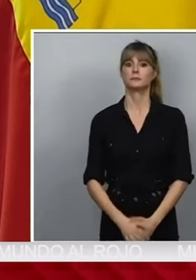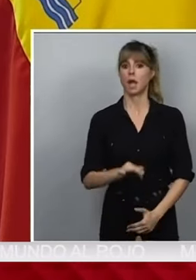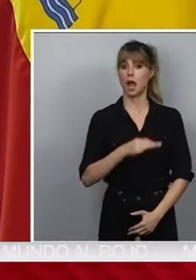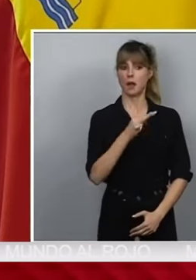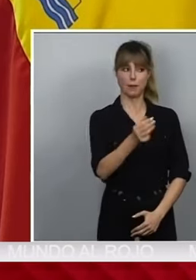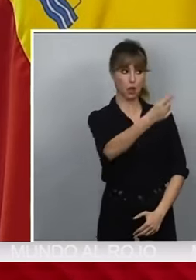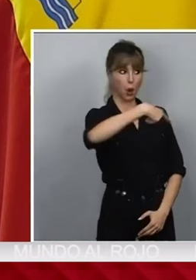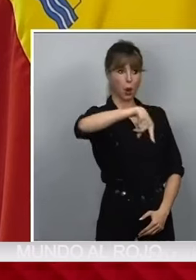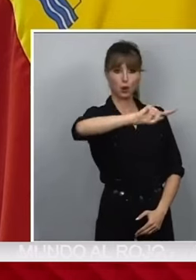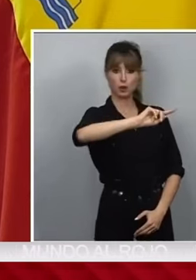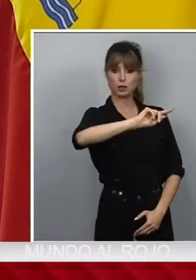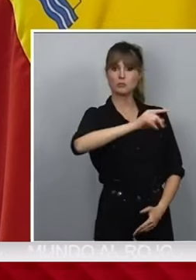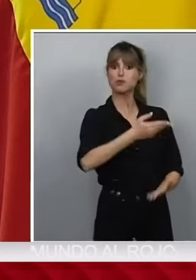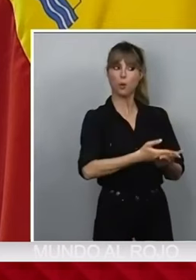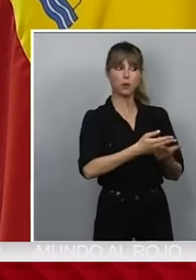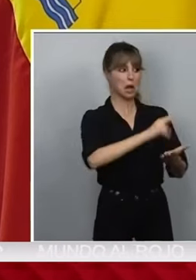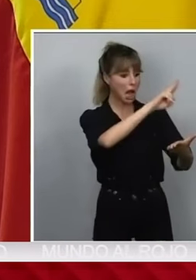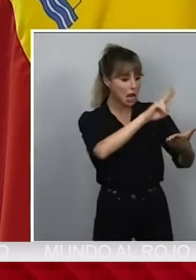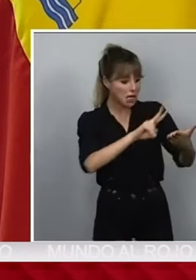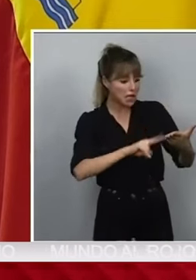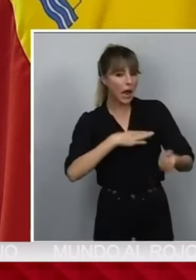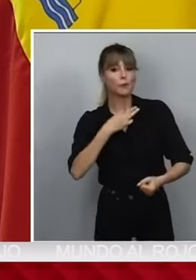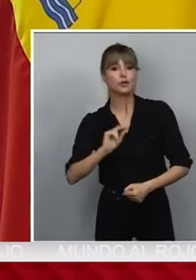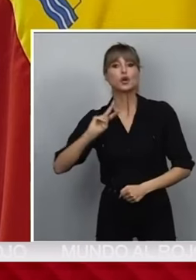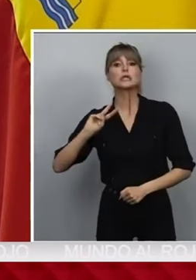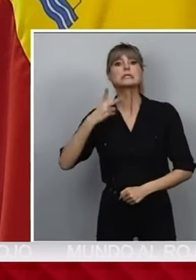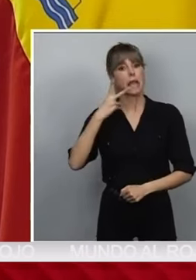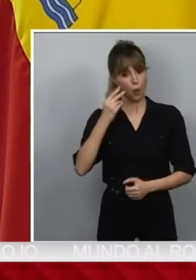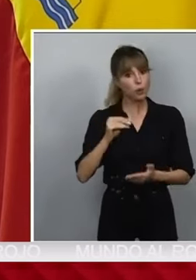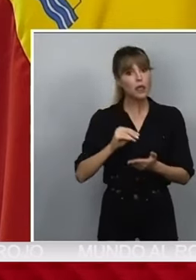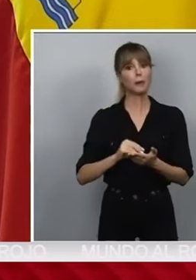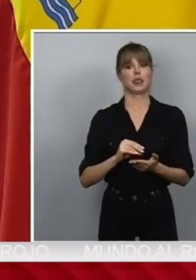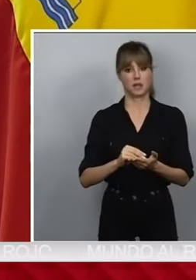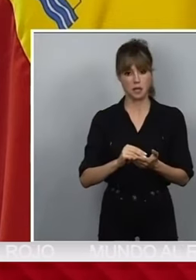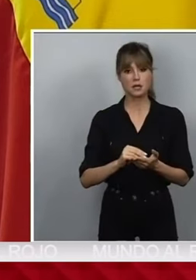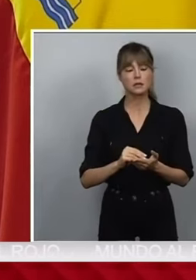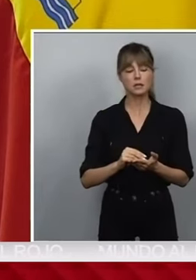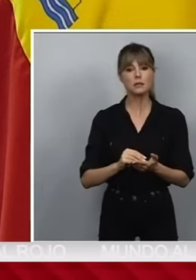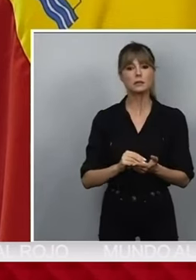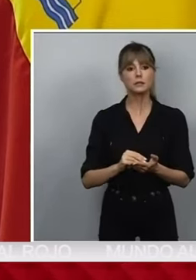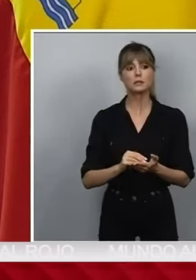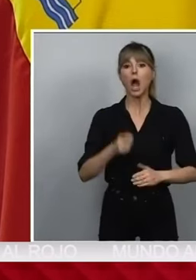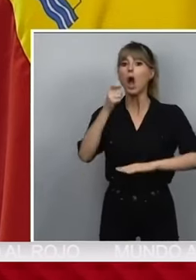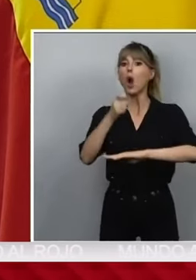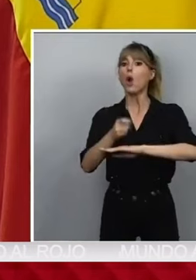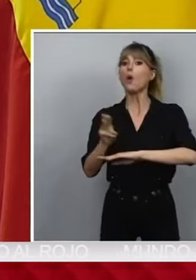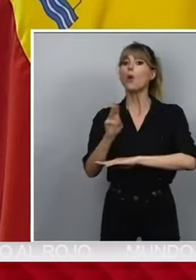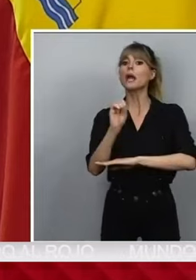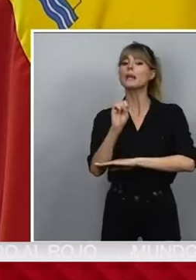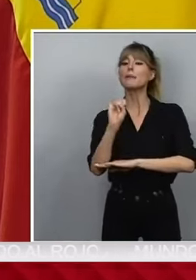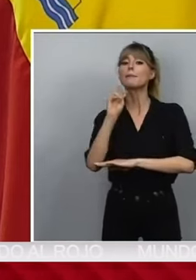han podido leer también y comprobar como por segunda vez acota al juez peinado en este